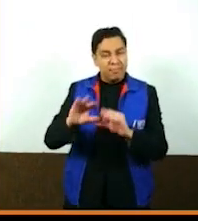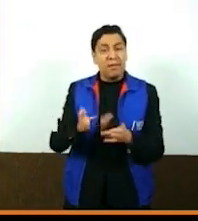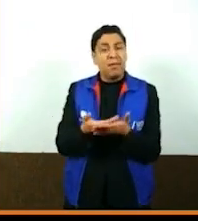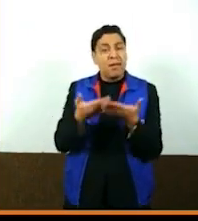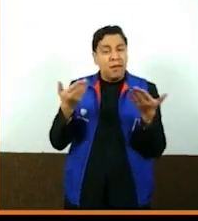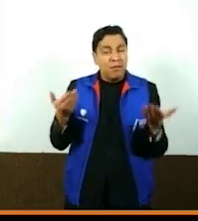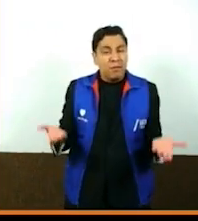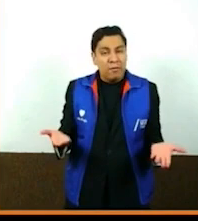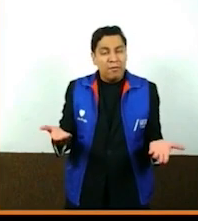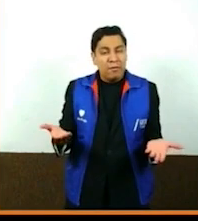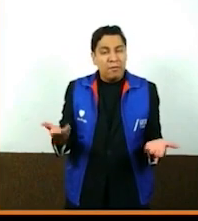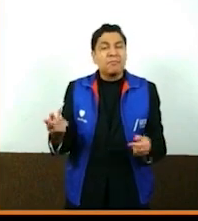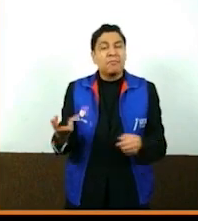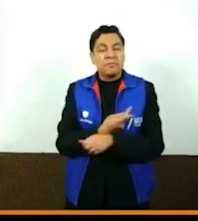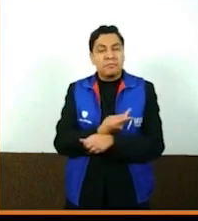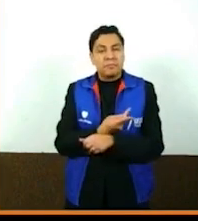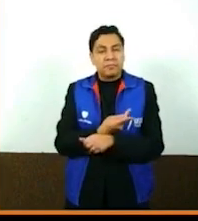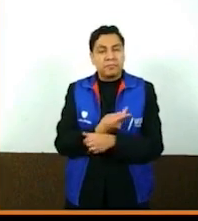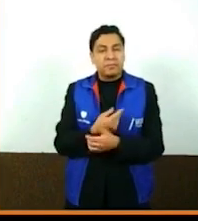Actualmente